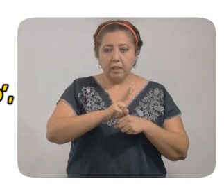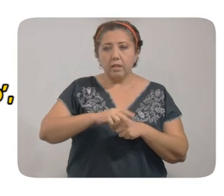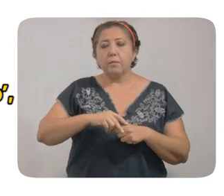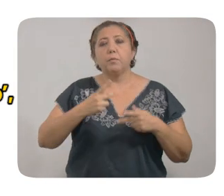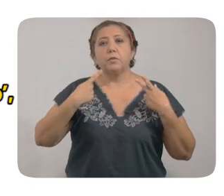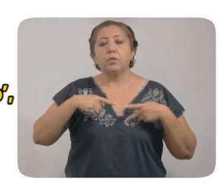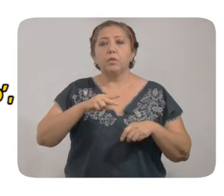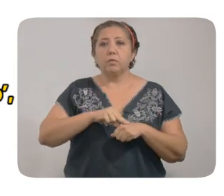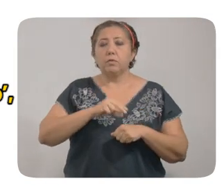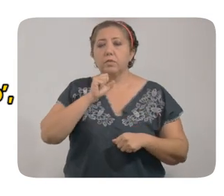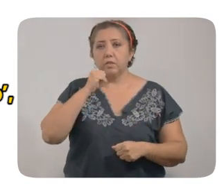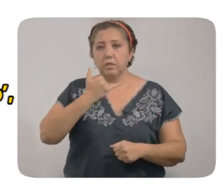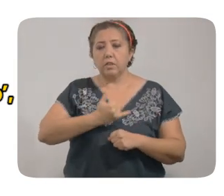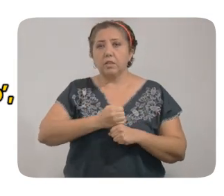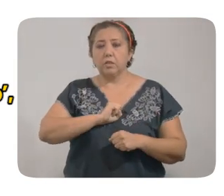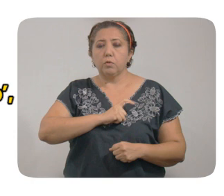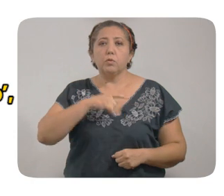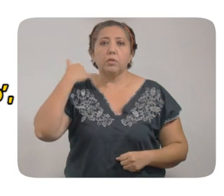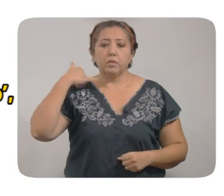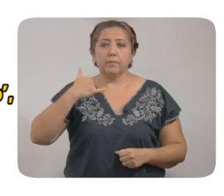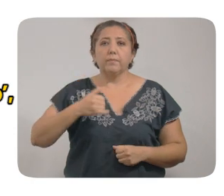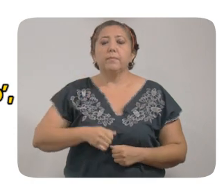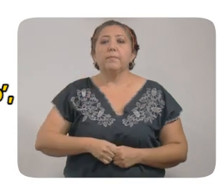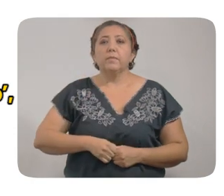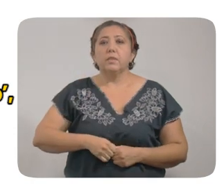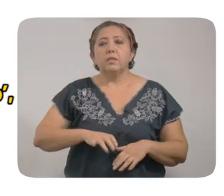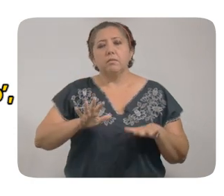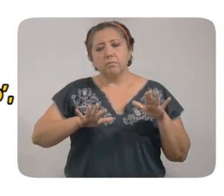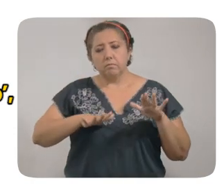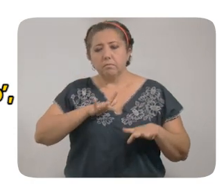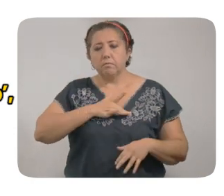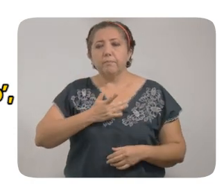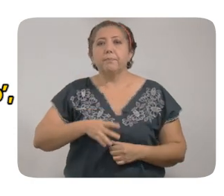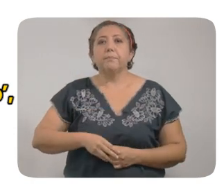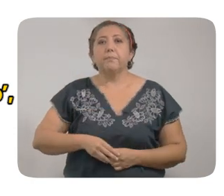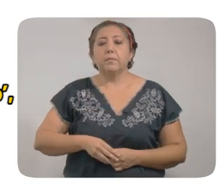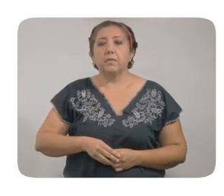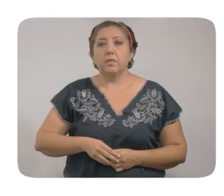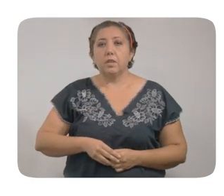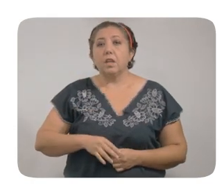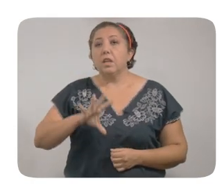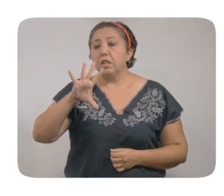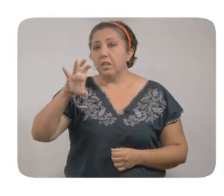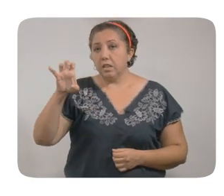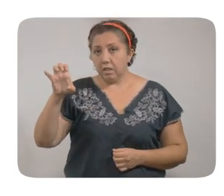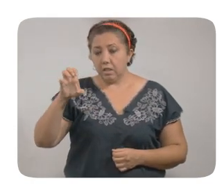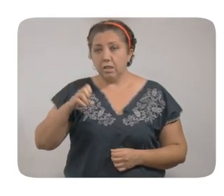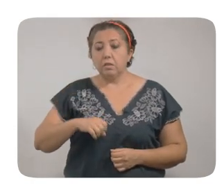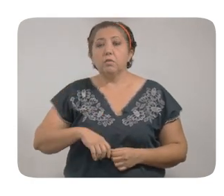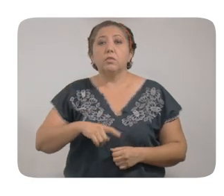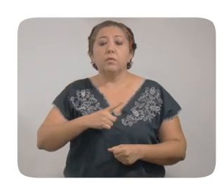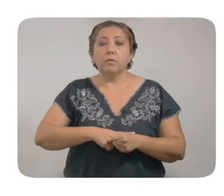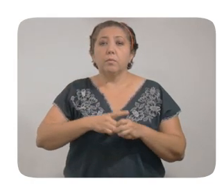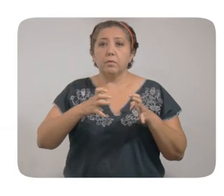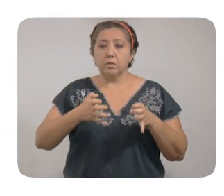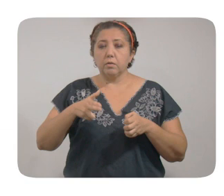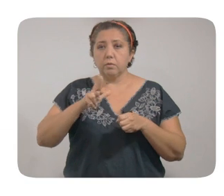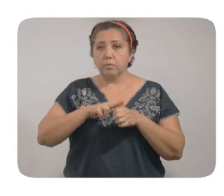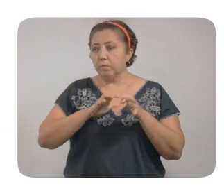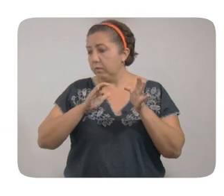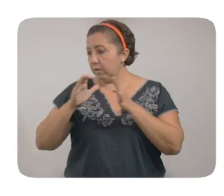constantemente por personal médico de la secretaría de salud de yucatán y presentan síntomas leves 500 de los casos confirmados están